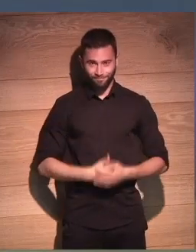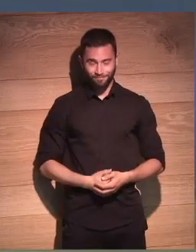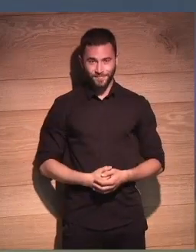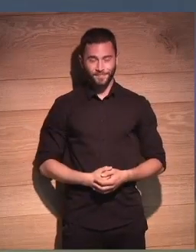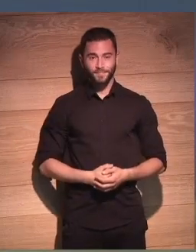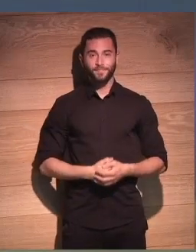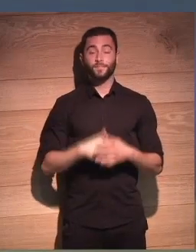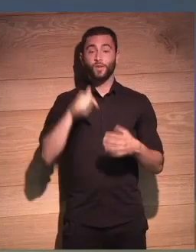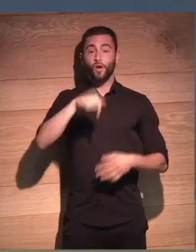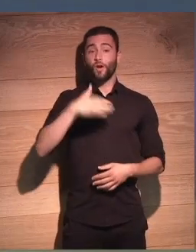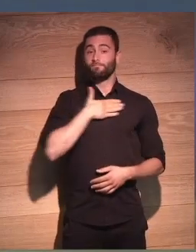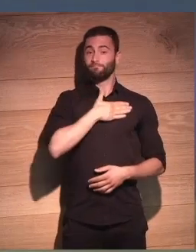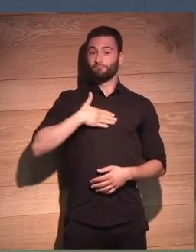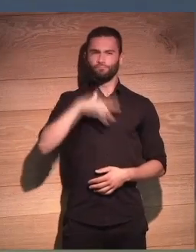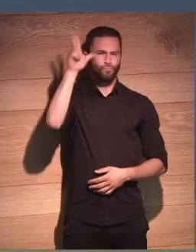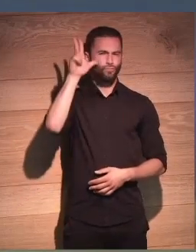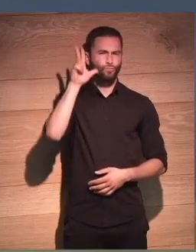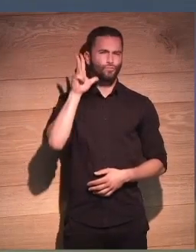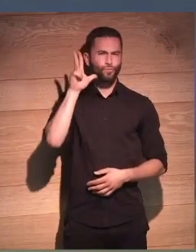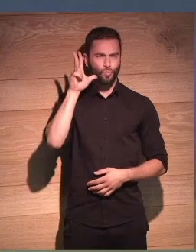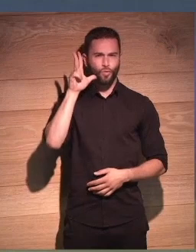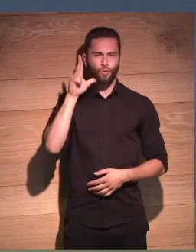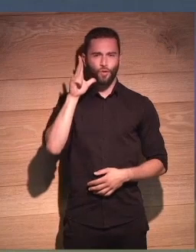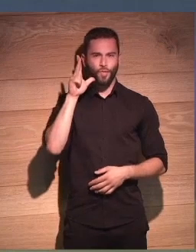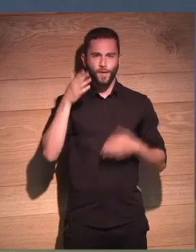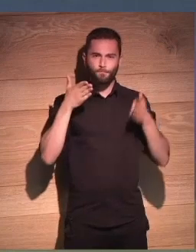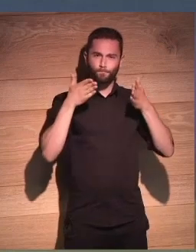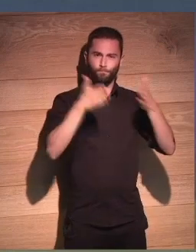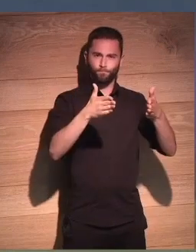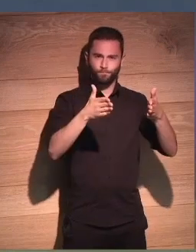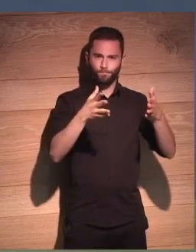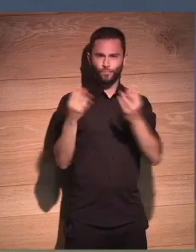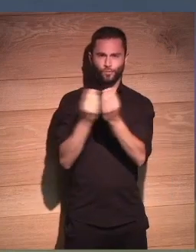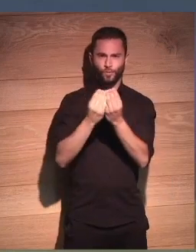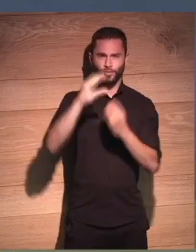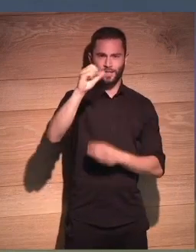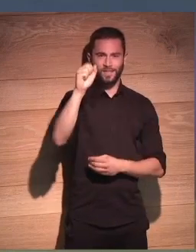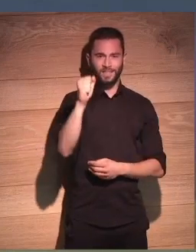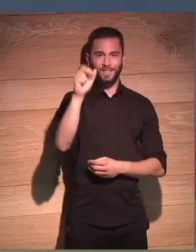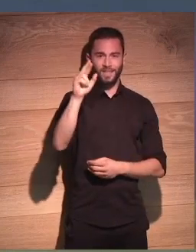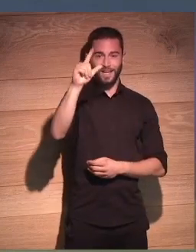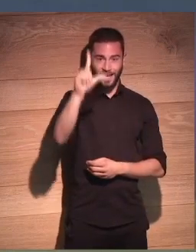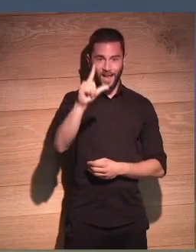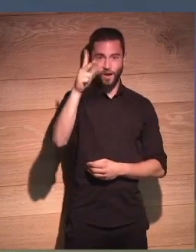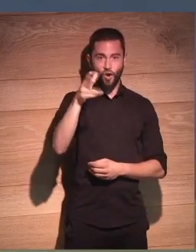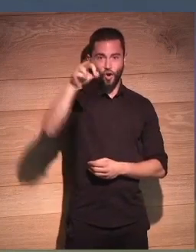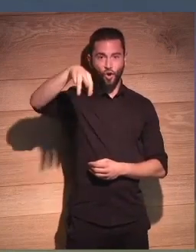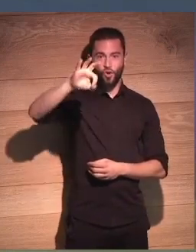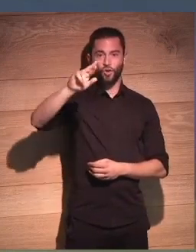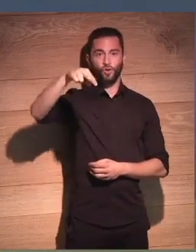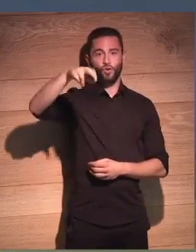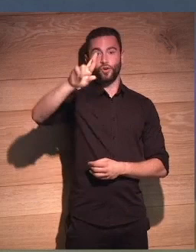Hoy tenemos el placer y el privilegio de hablar y de tener con nosotros a Cal Honoré, el escritor y el